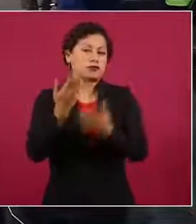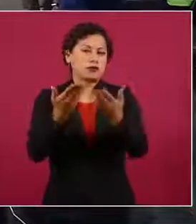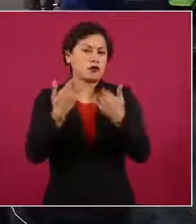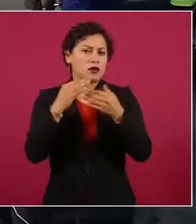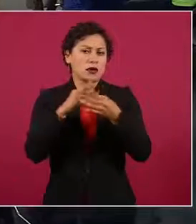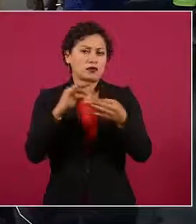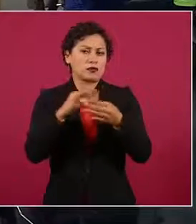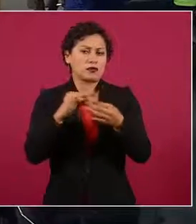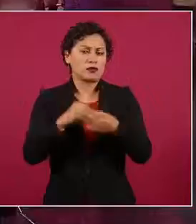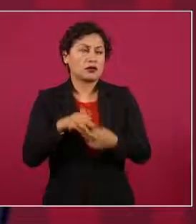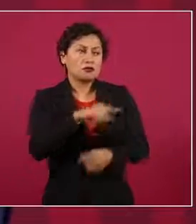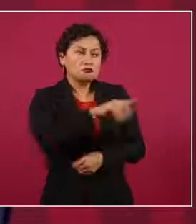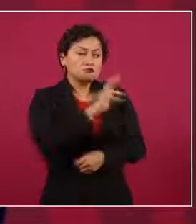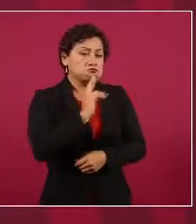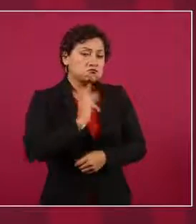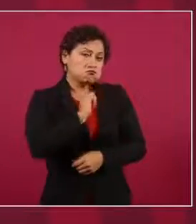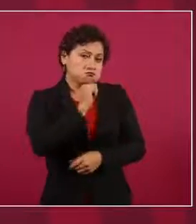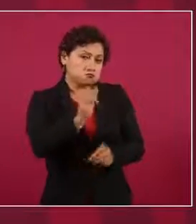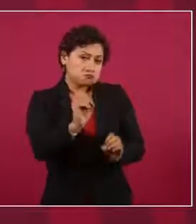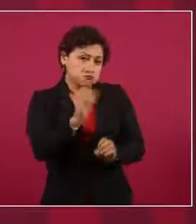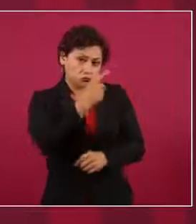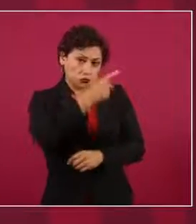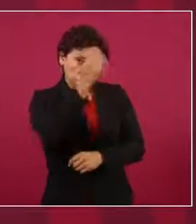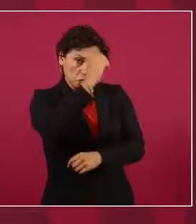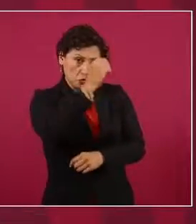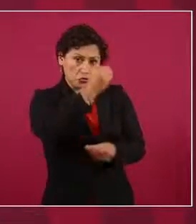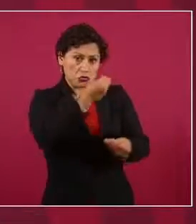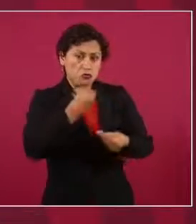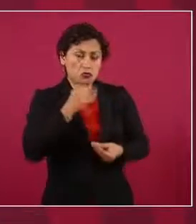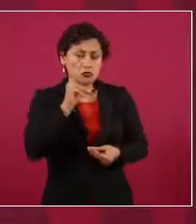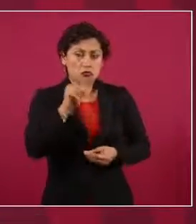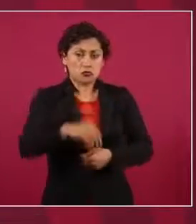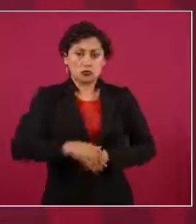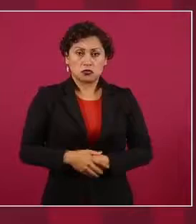de Calica? No opinó, no. No, él es